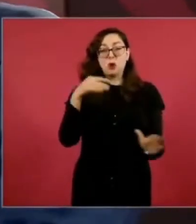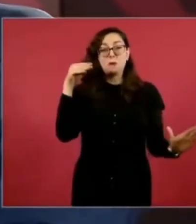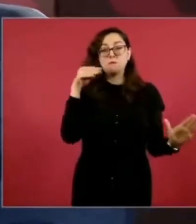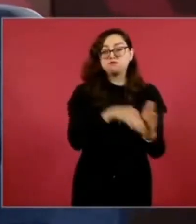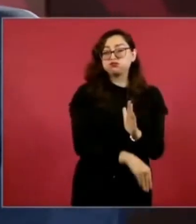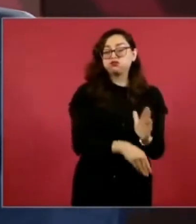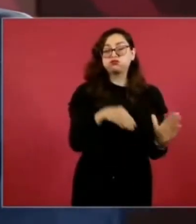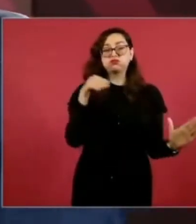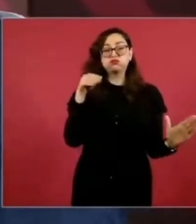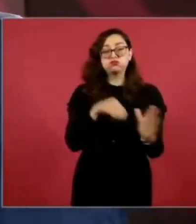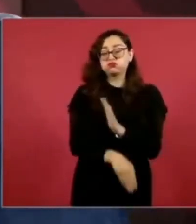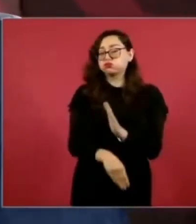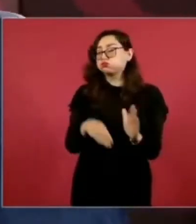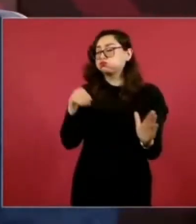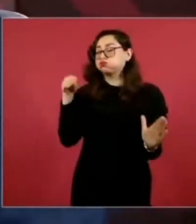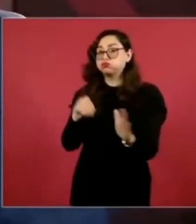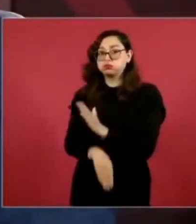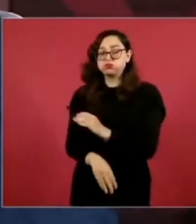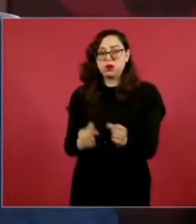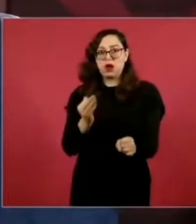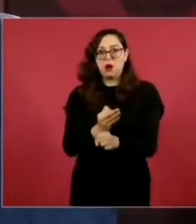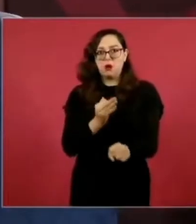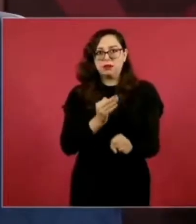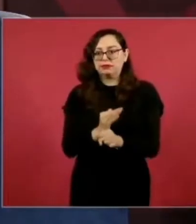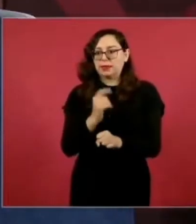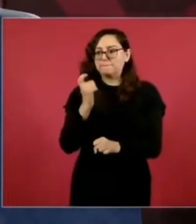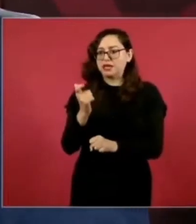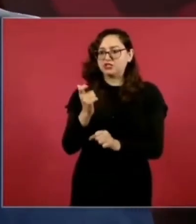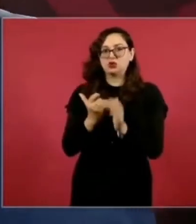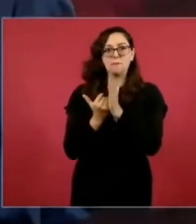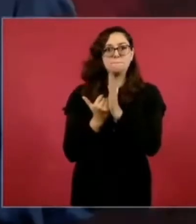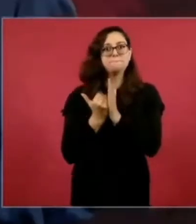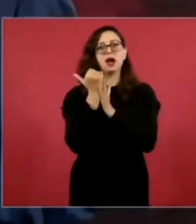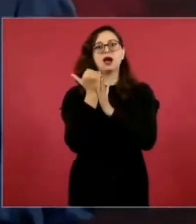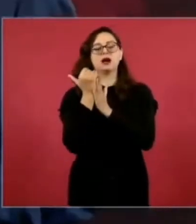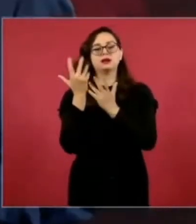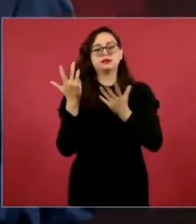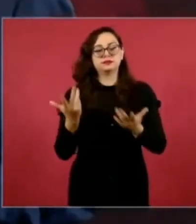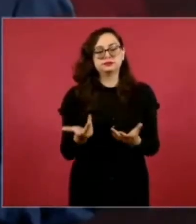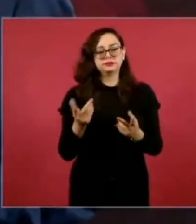Récord en reservas internacionales del Banco de México.